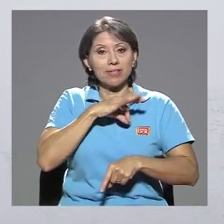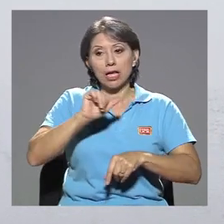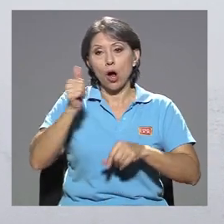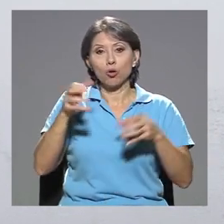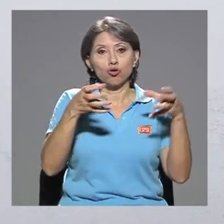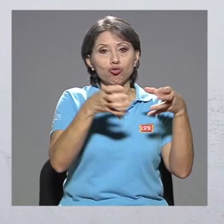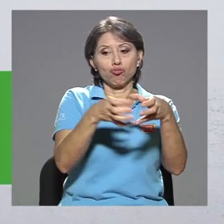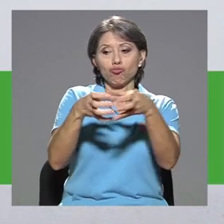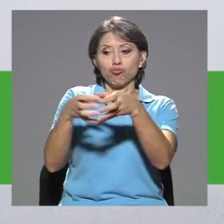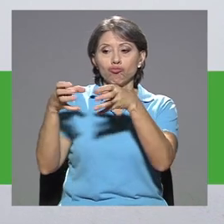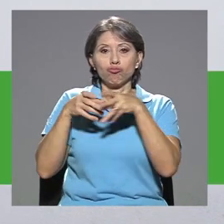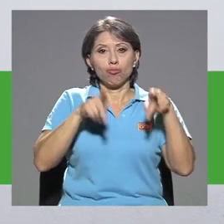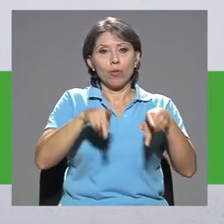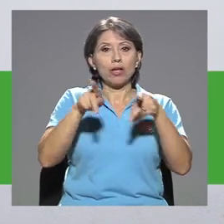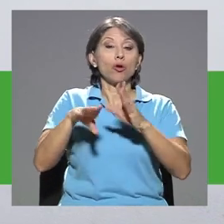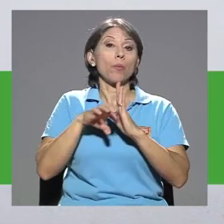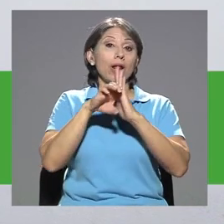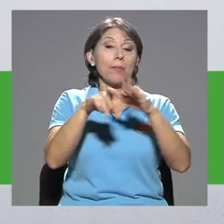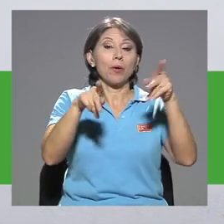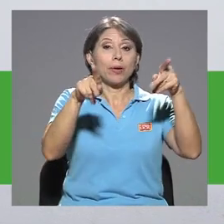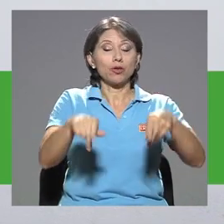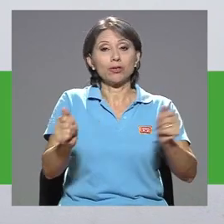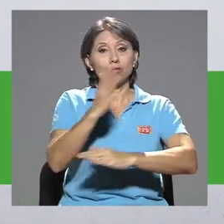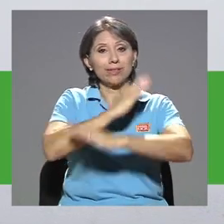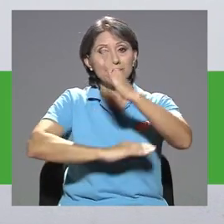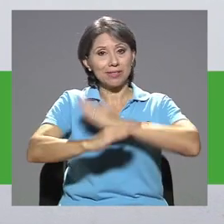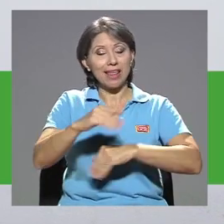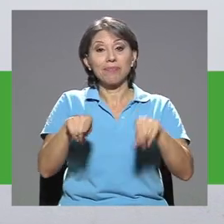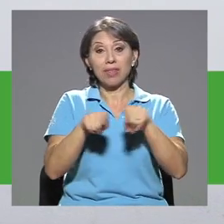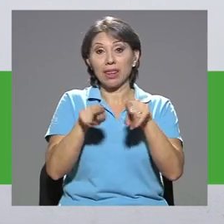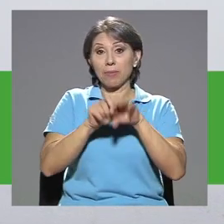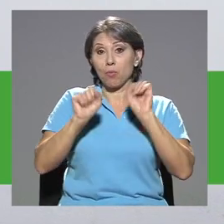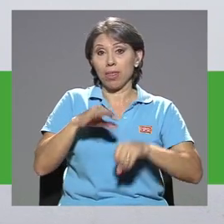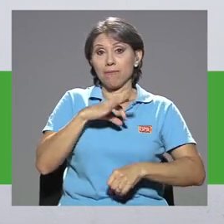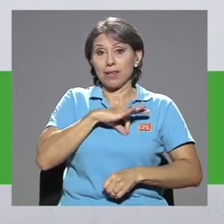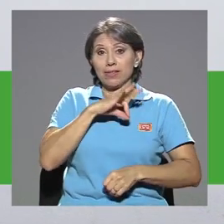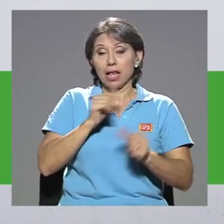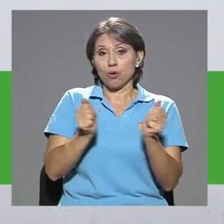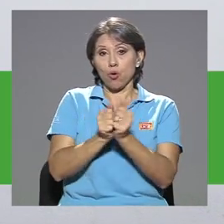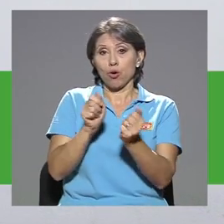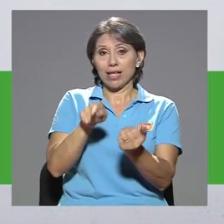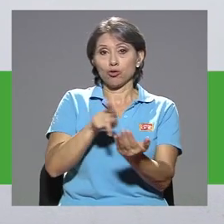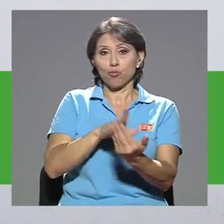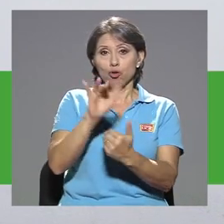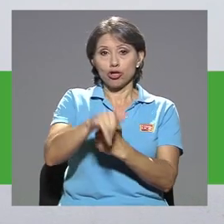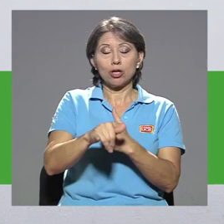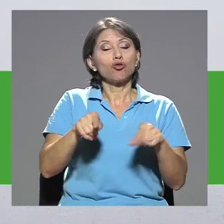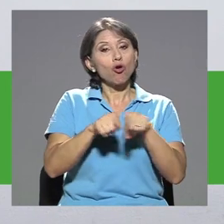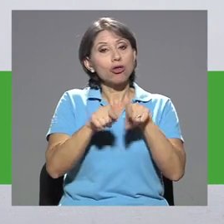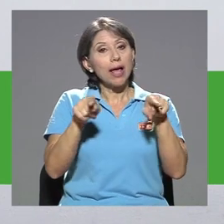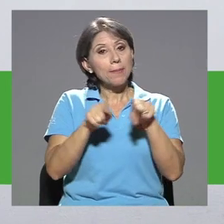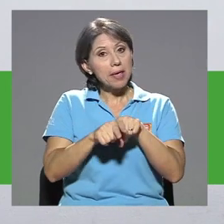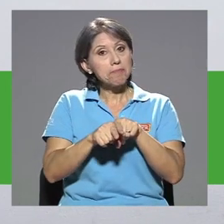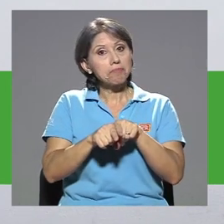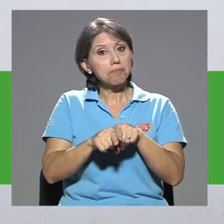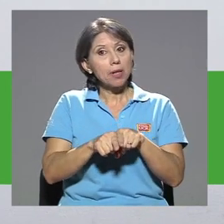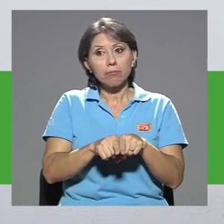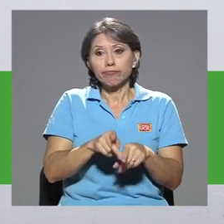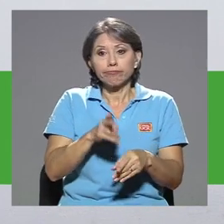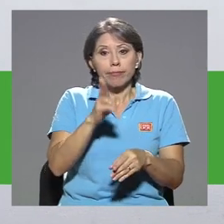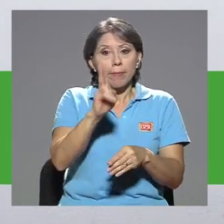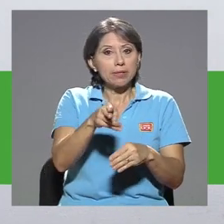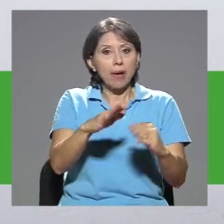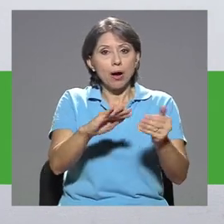otros sectores de la población por ejemplo las personas que tienen discapacidad que también pueden beneficiar de estos proyectos o bien también a la